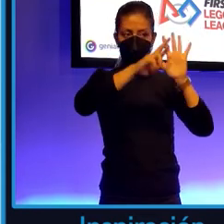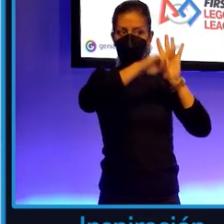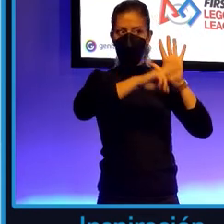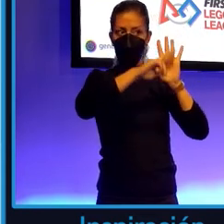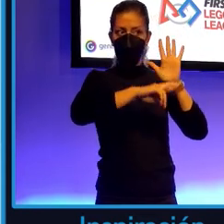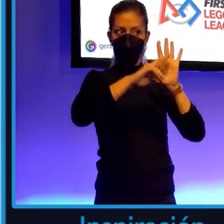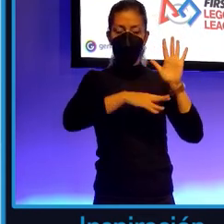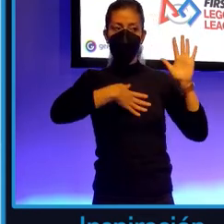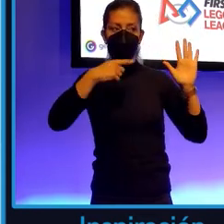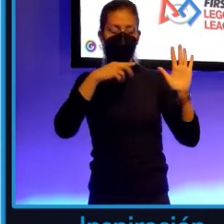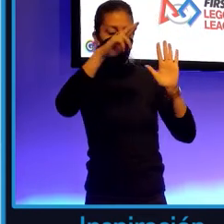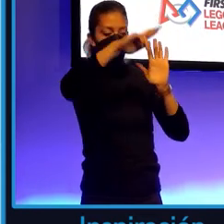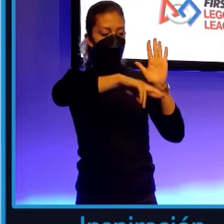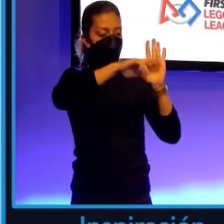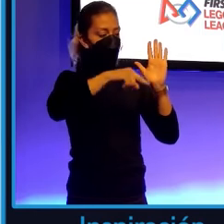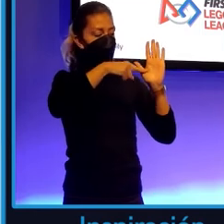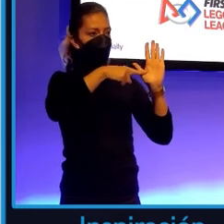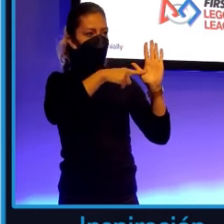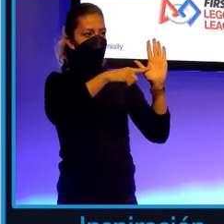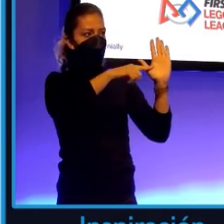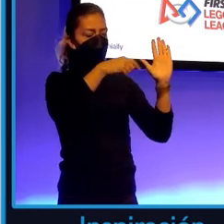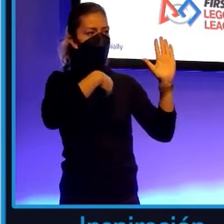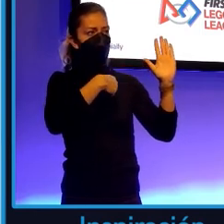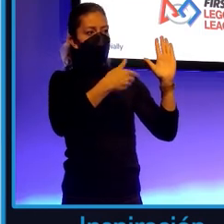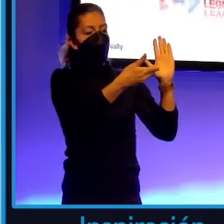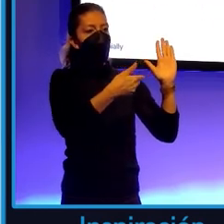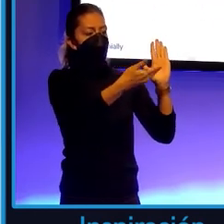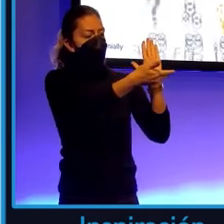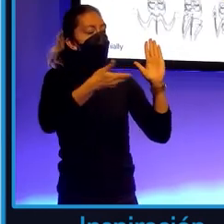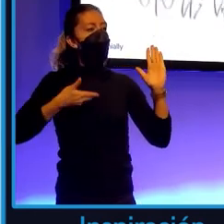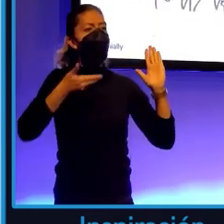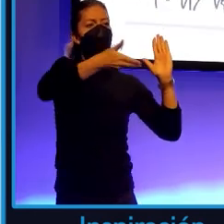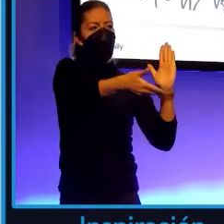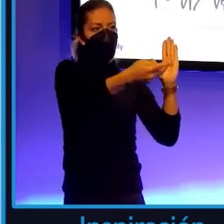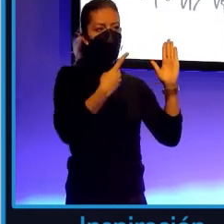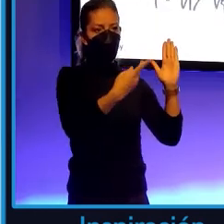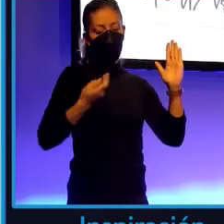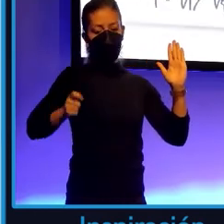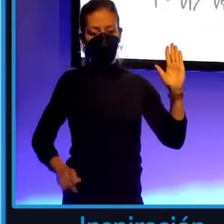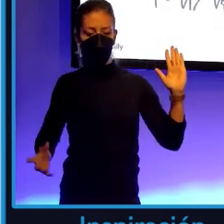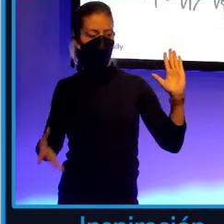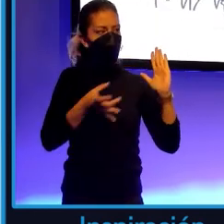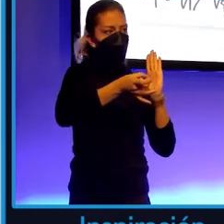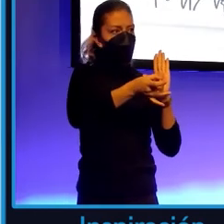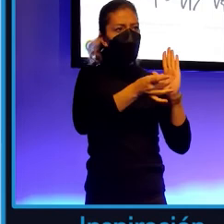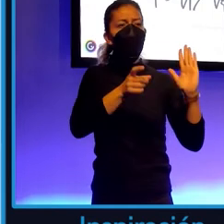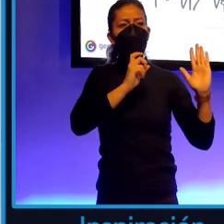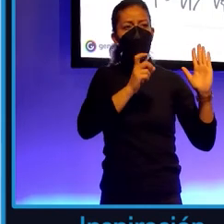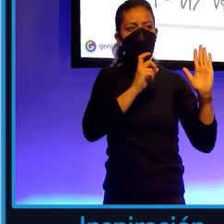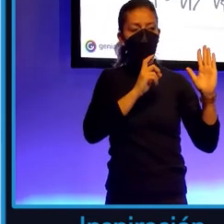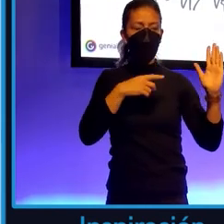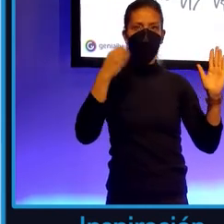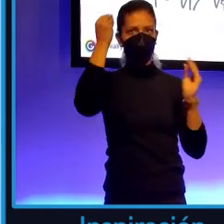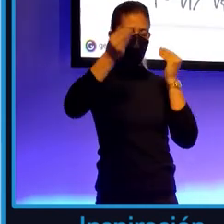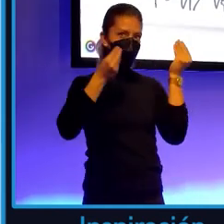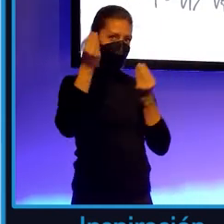base genérica y específica que nos ayudará a motivarnos a lo que queremos alcanzar lo que sí podemos trabajar es que luego son programas que nos ayudan a pensar de alguna manera